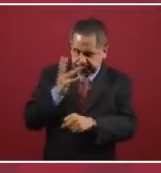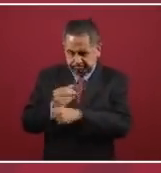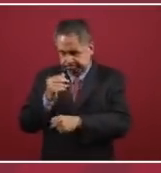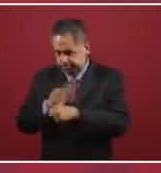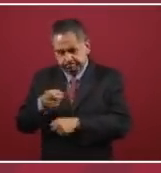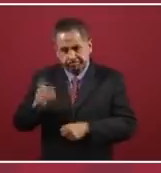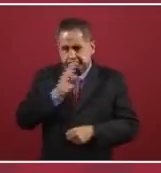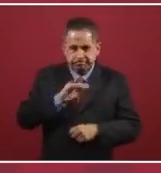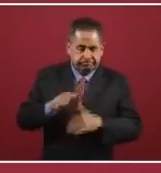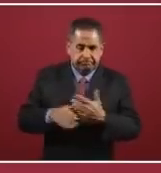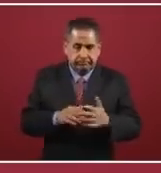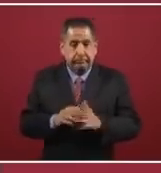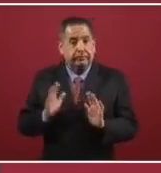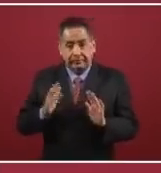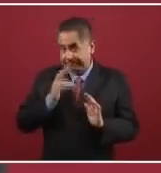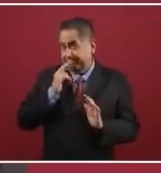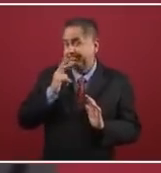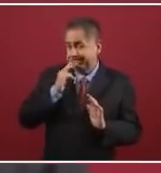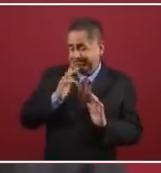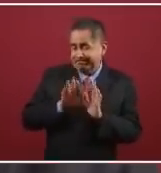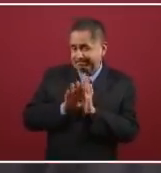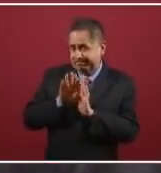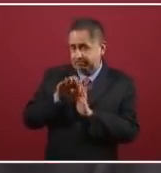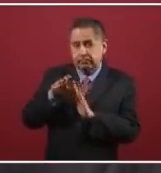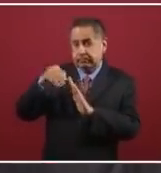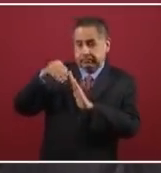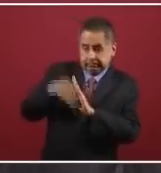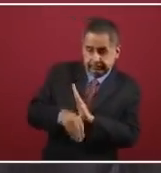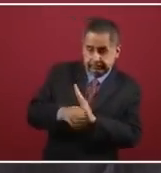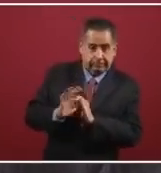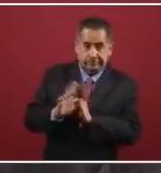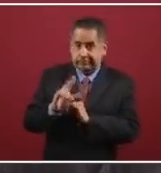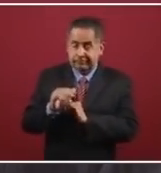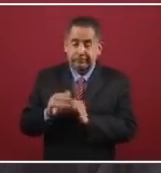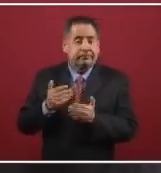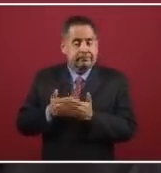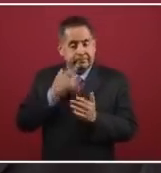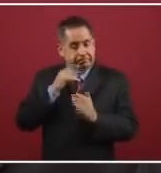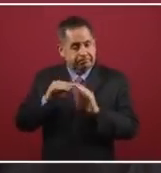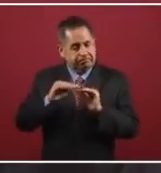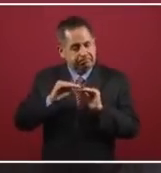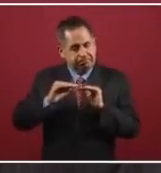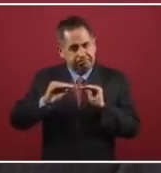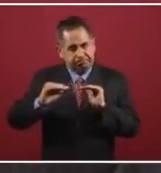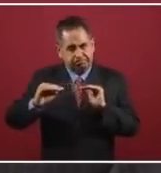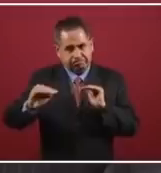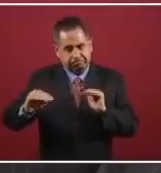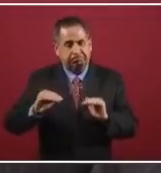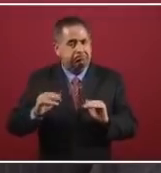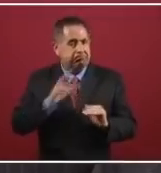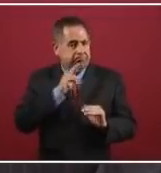que por cierto, ya se estabilizó la caída, ya estamos